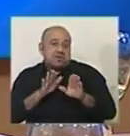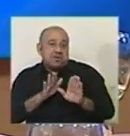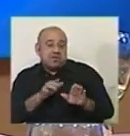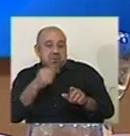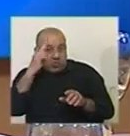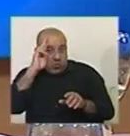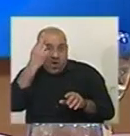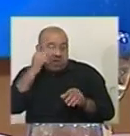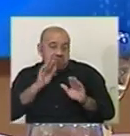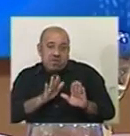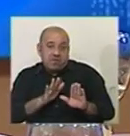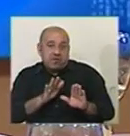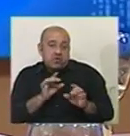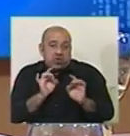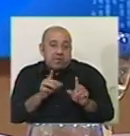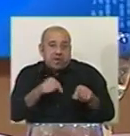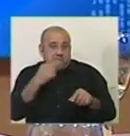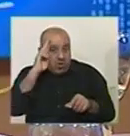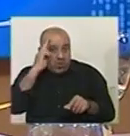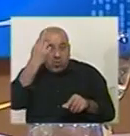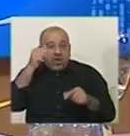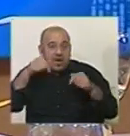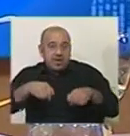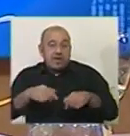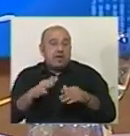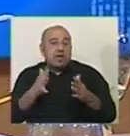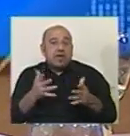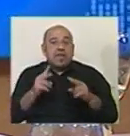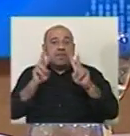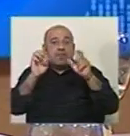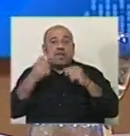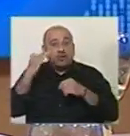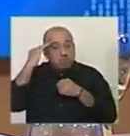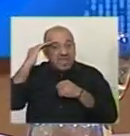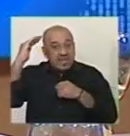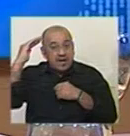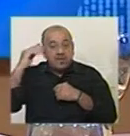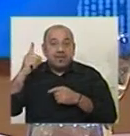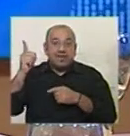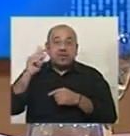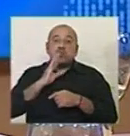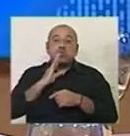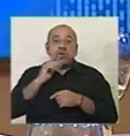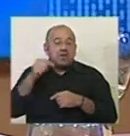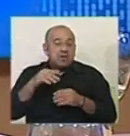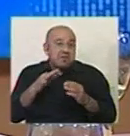Uruguay, terminó siendo noticia y debate parlamentario, las tropas, sí, y la autorización. Terminó siendo menos noticia, y es muy